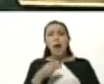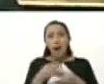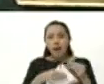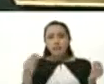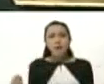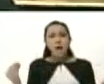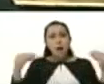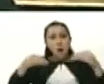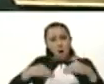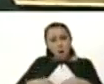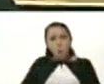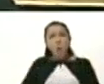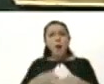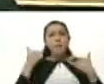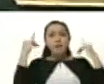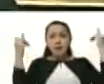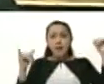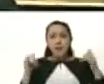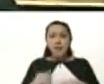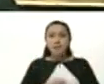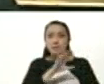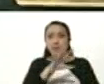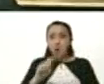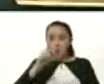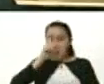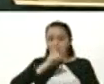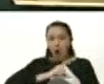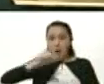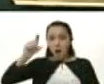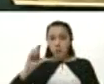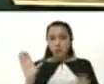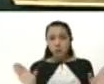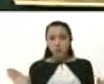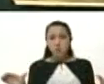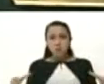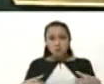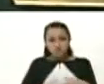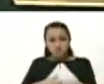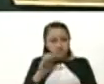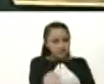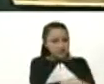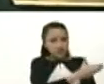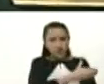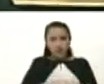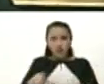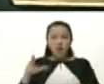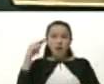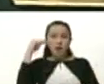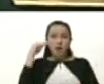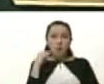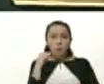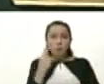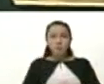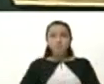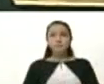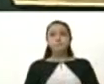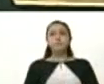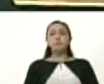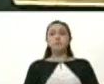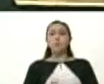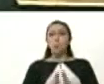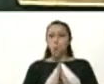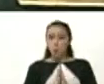acuerdo con ocasión de celebrarse el 50 aniversario de la agrupación Serenata Guayanesa. Por